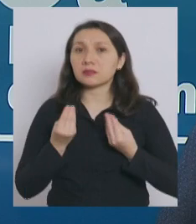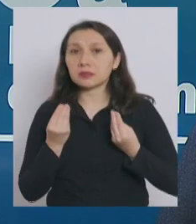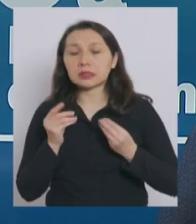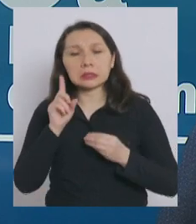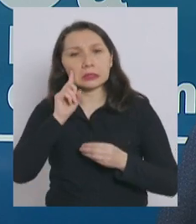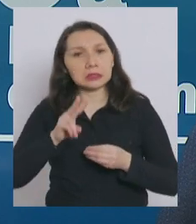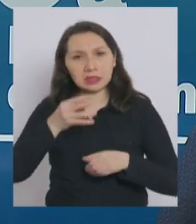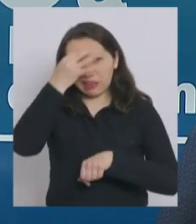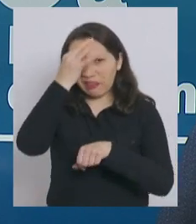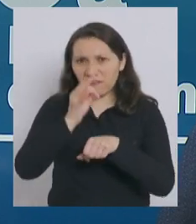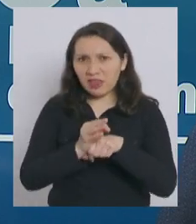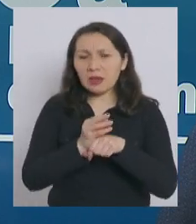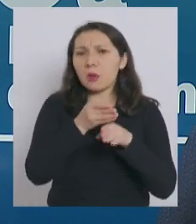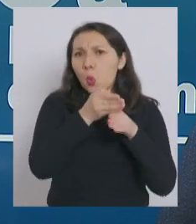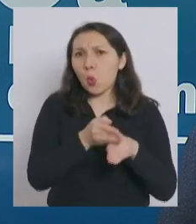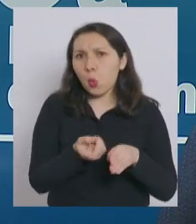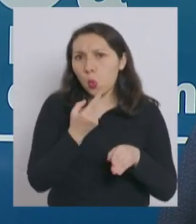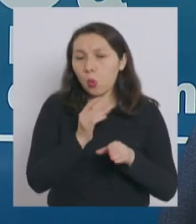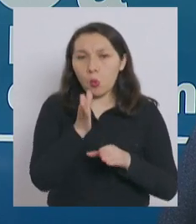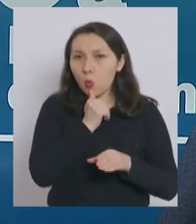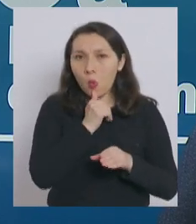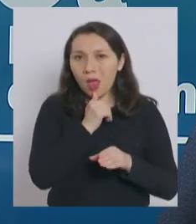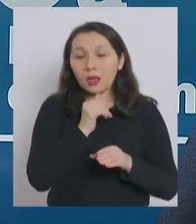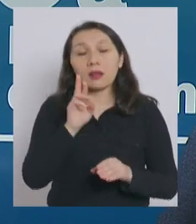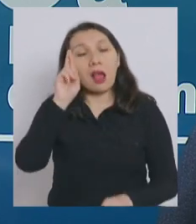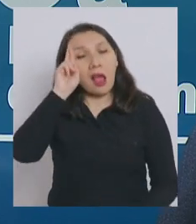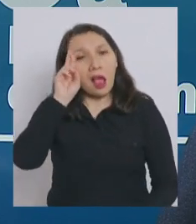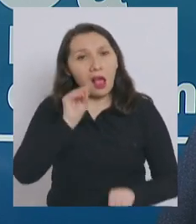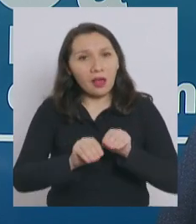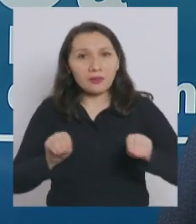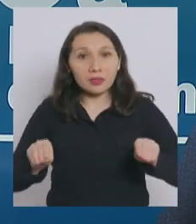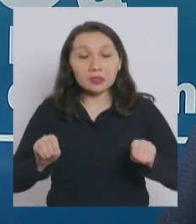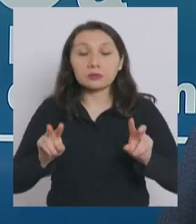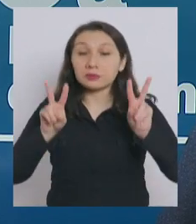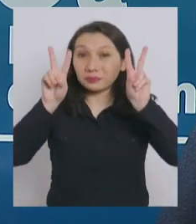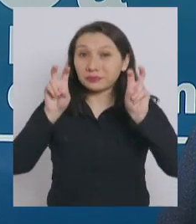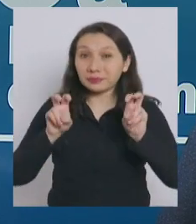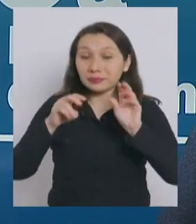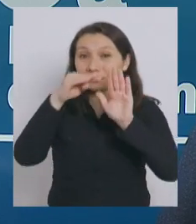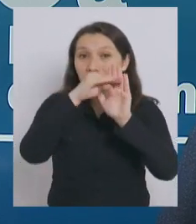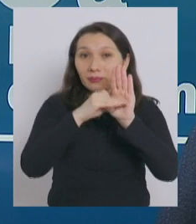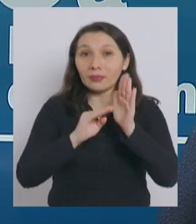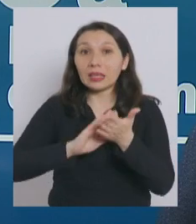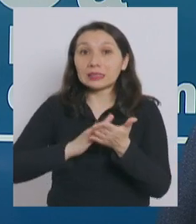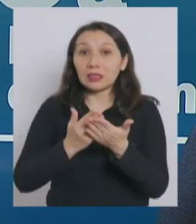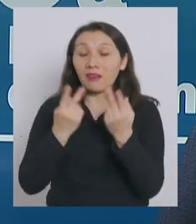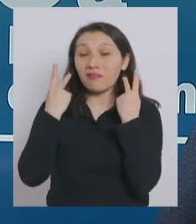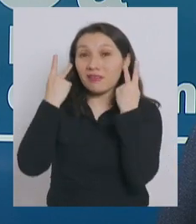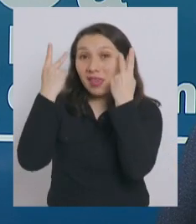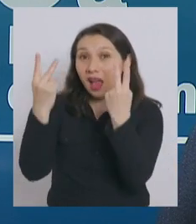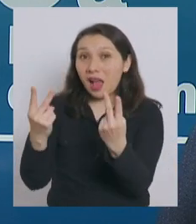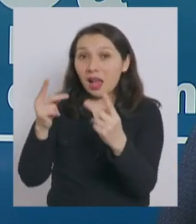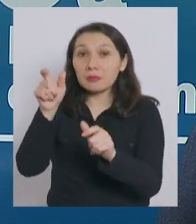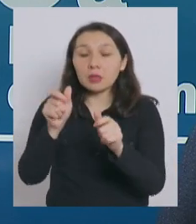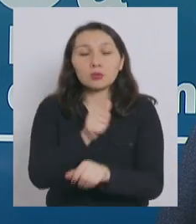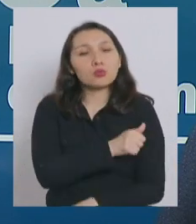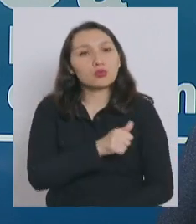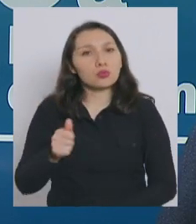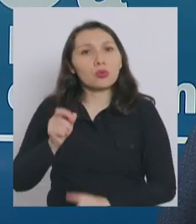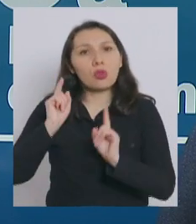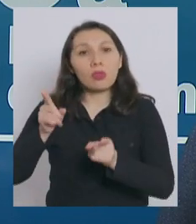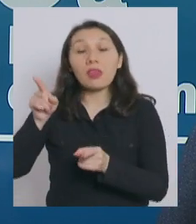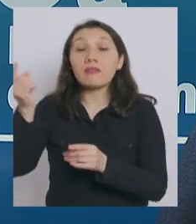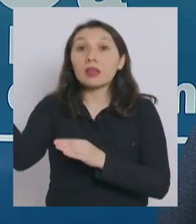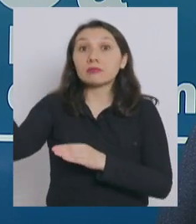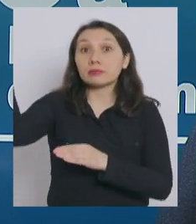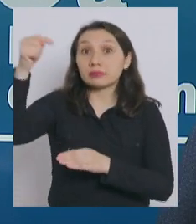tiene enfermedades crónicas asociadas quiero recordar que debido a las medidas sanitarias de viajeros todos deben venir con